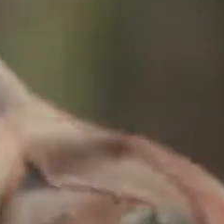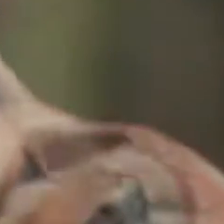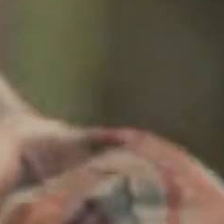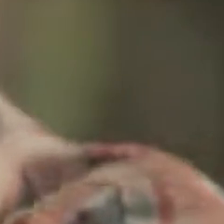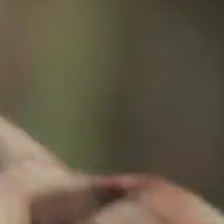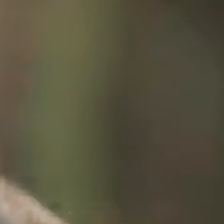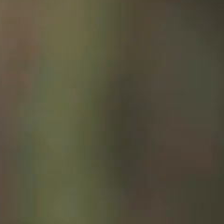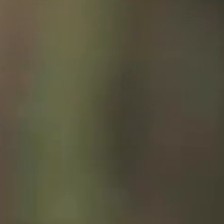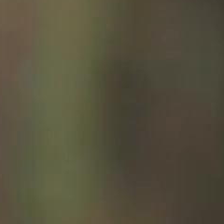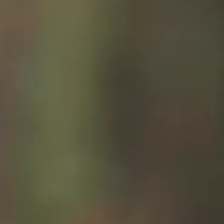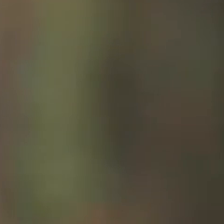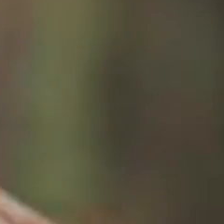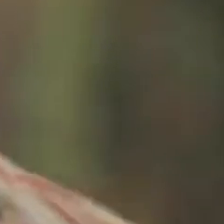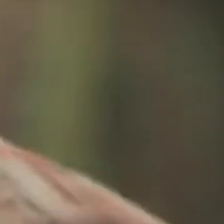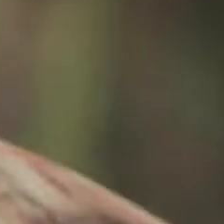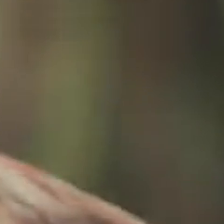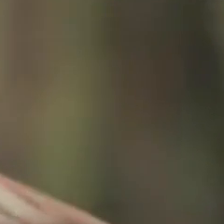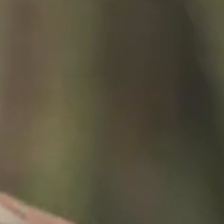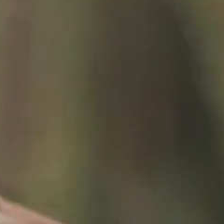de estar prevenidos?